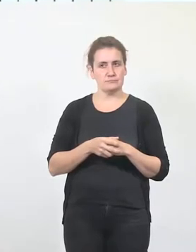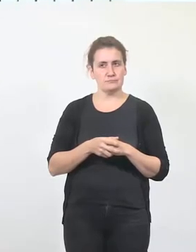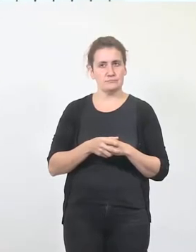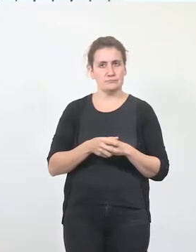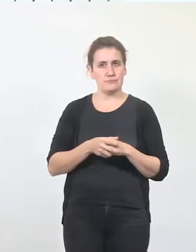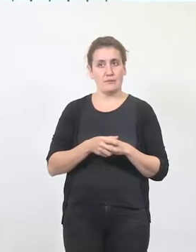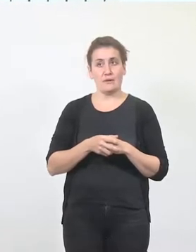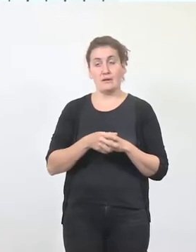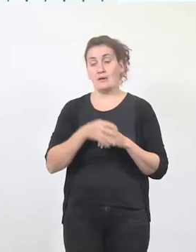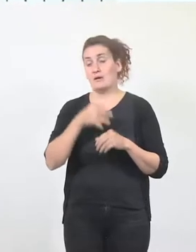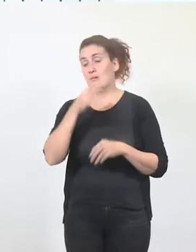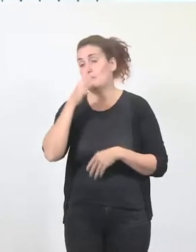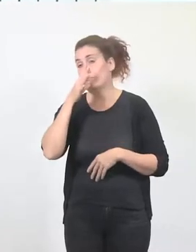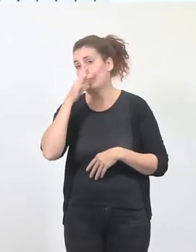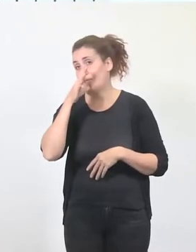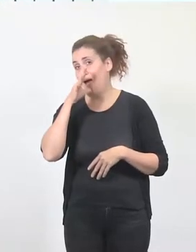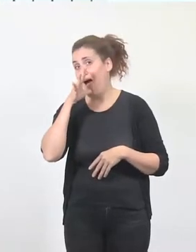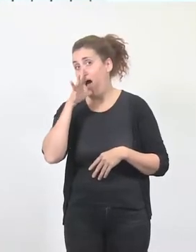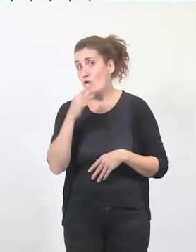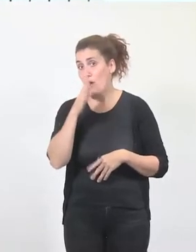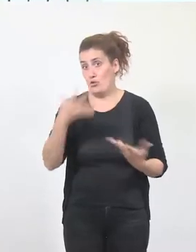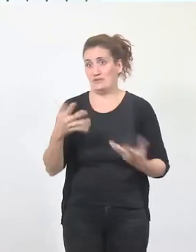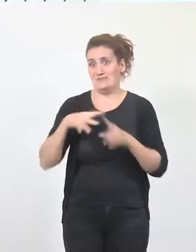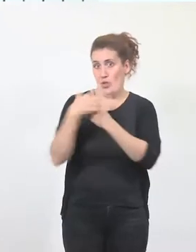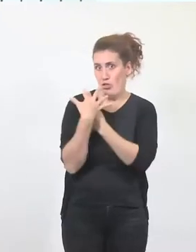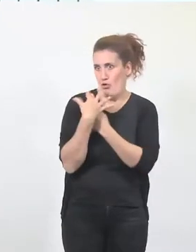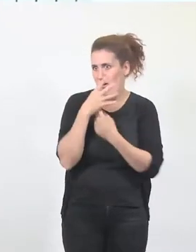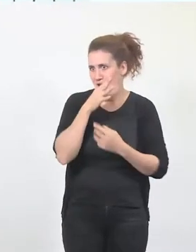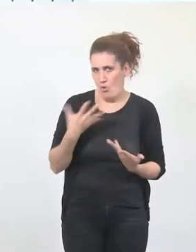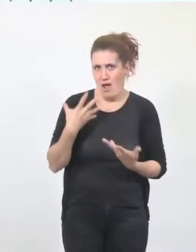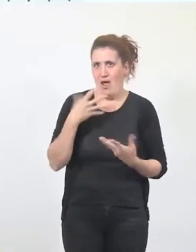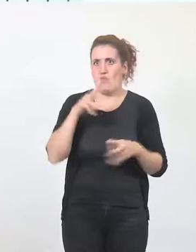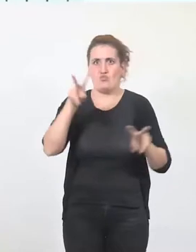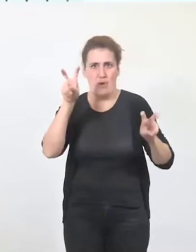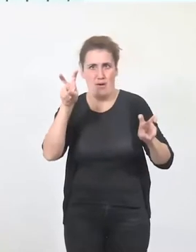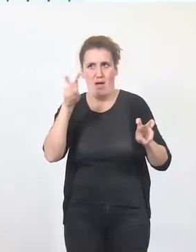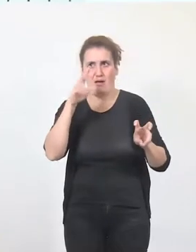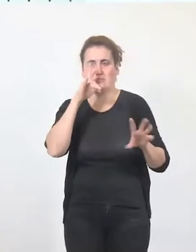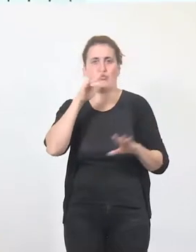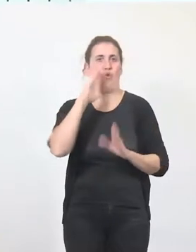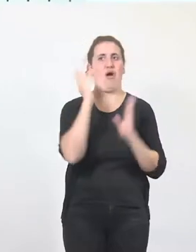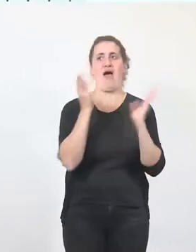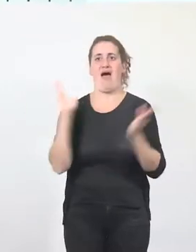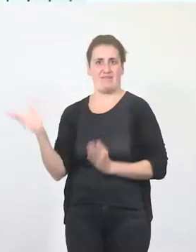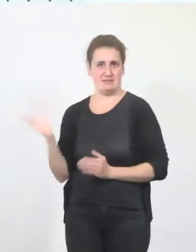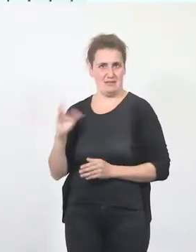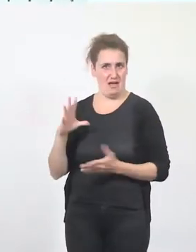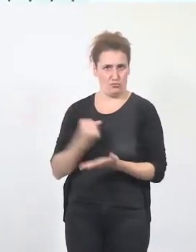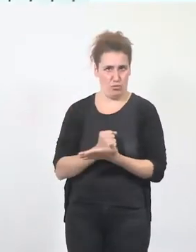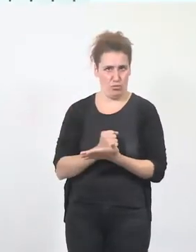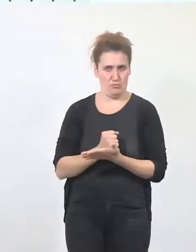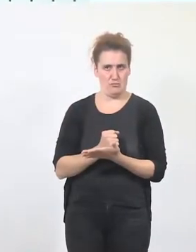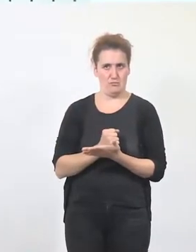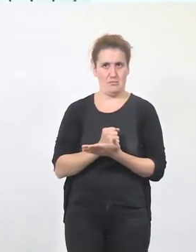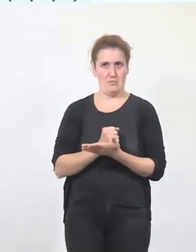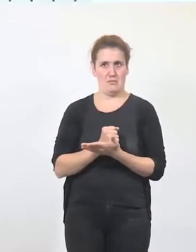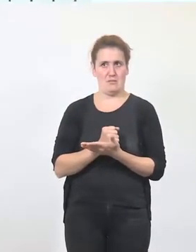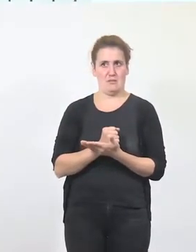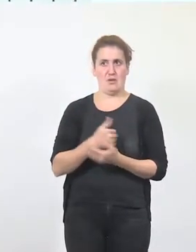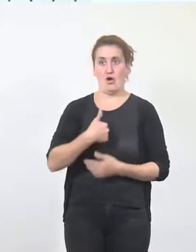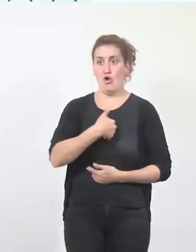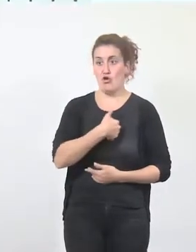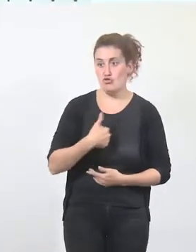por el contexto nuevo, y es un contexto que siempre afecta a todo, los papeles,